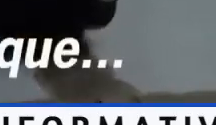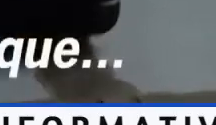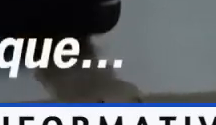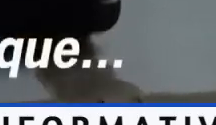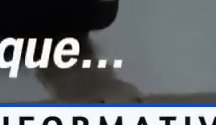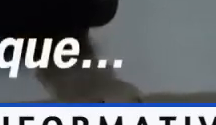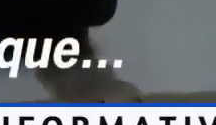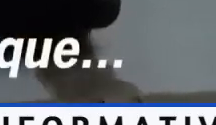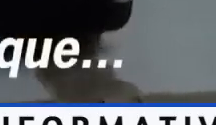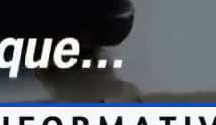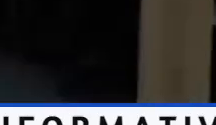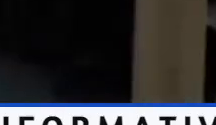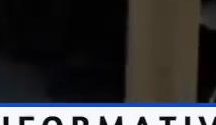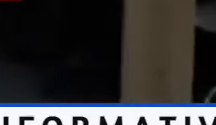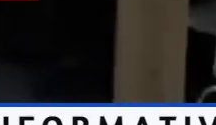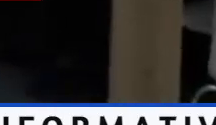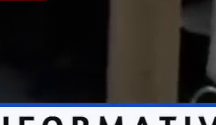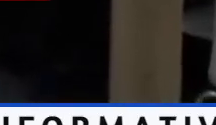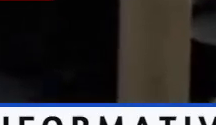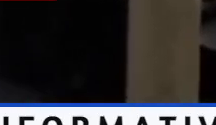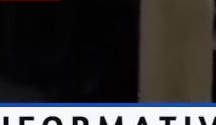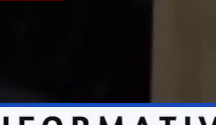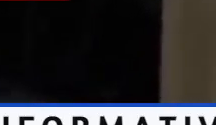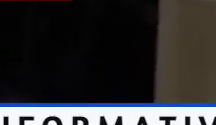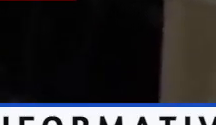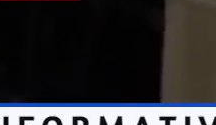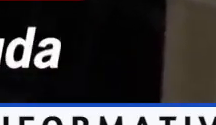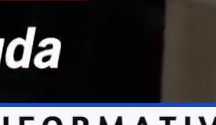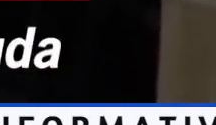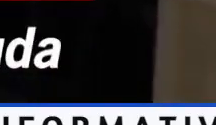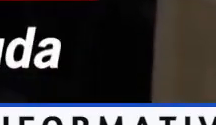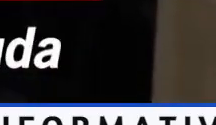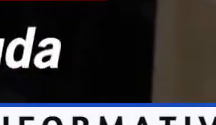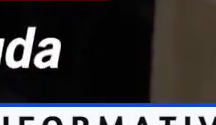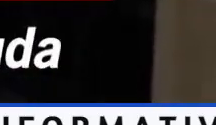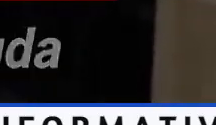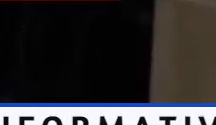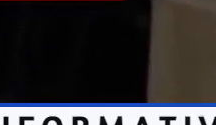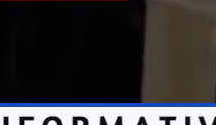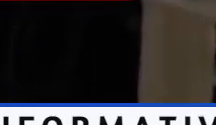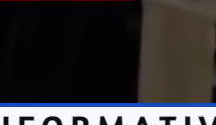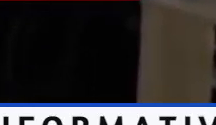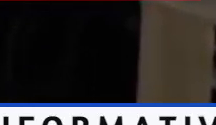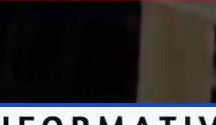C'était nouveau pour moi parce que quand je marchais avant, j'avais toujours une aide.